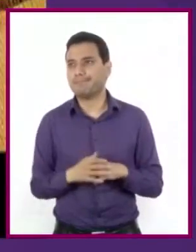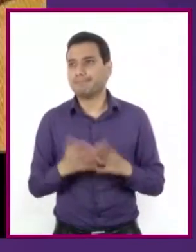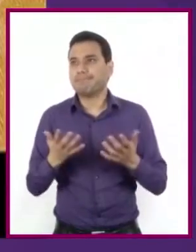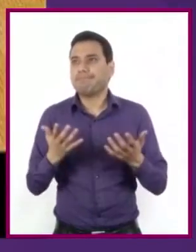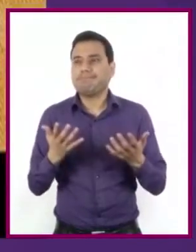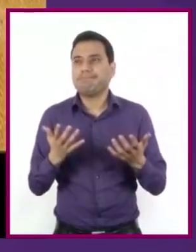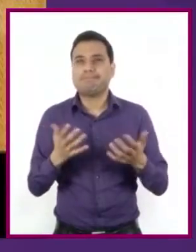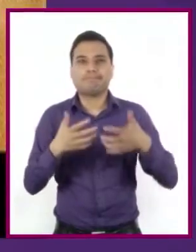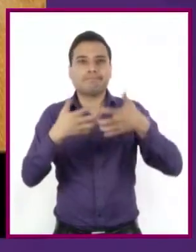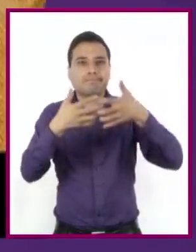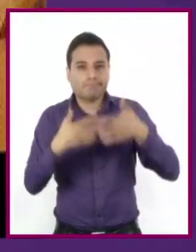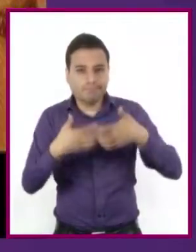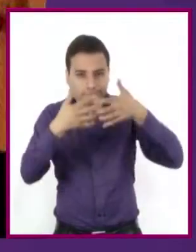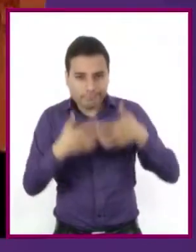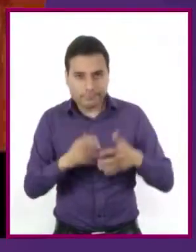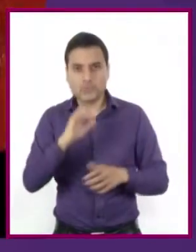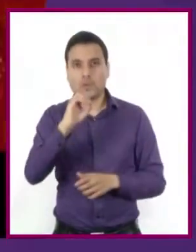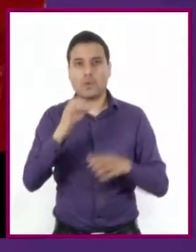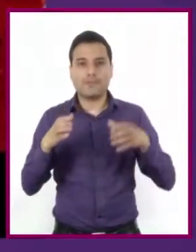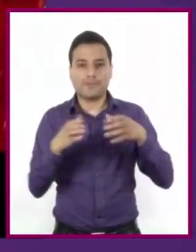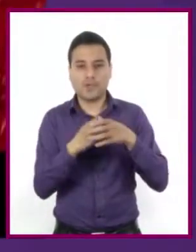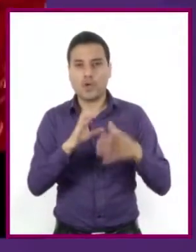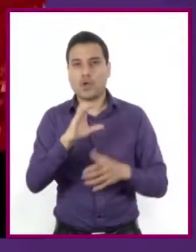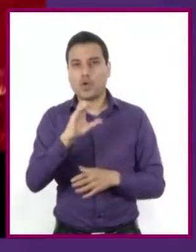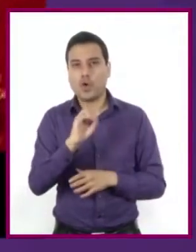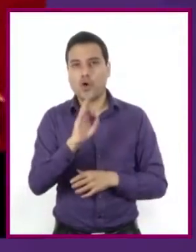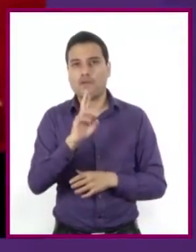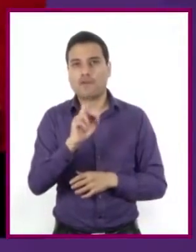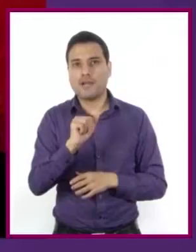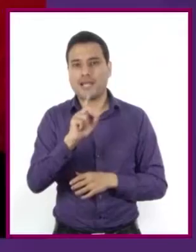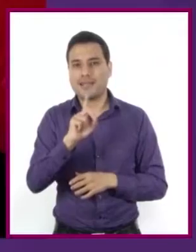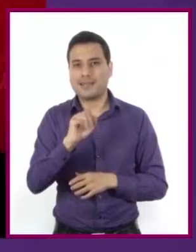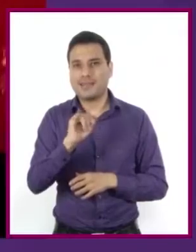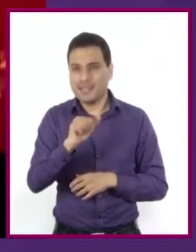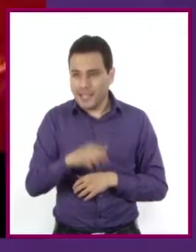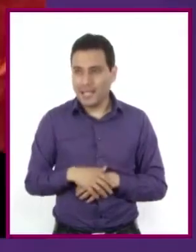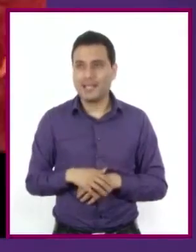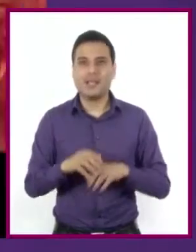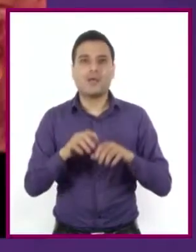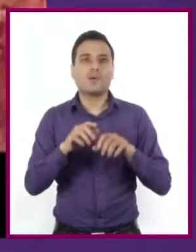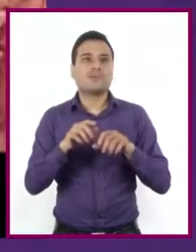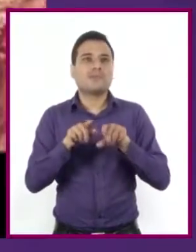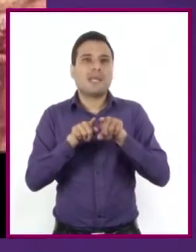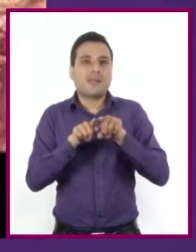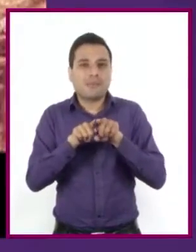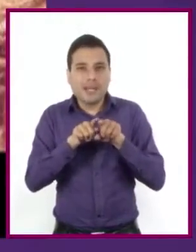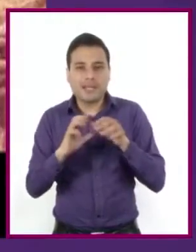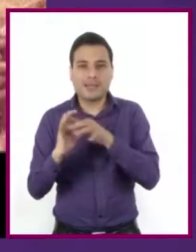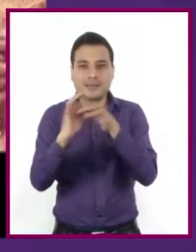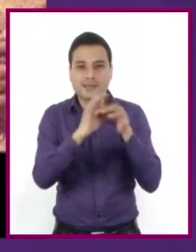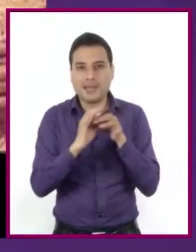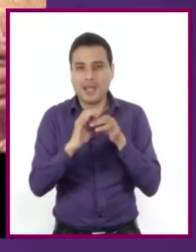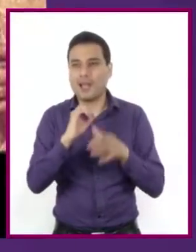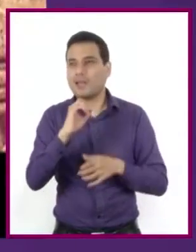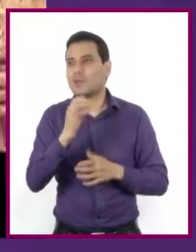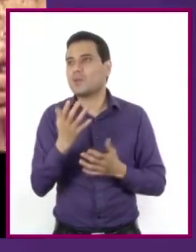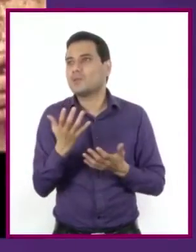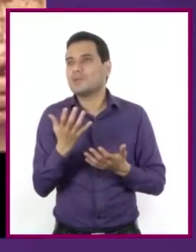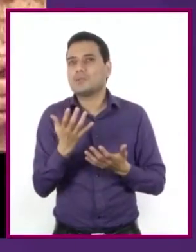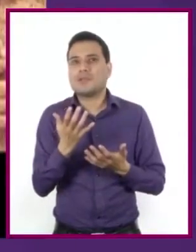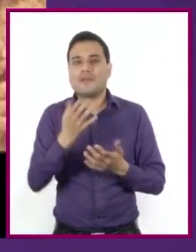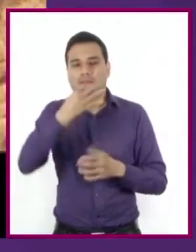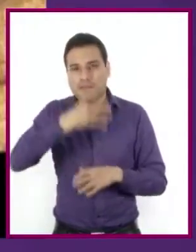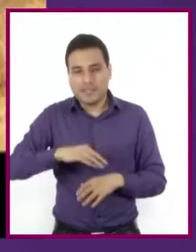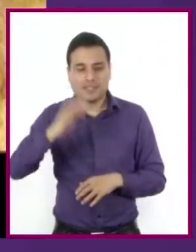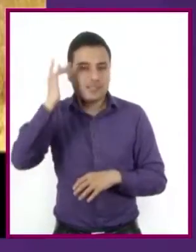una cofradía, levantar un altar a determinado santo, organizar su fiesta, por ejemplo,